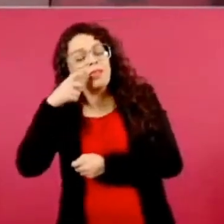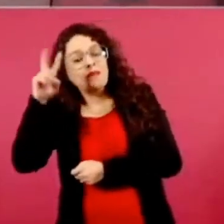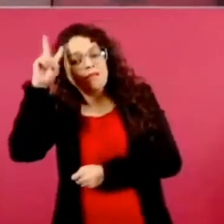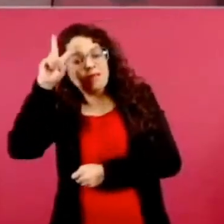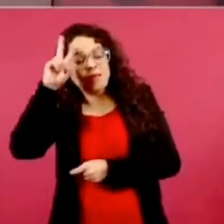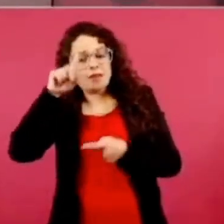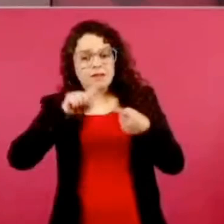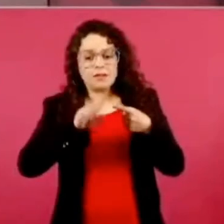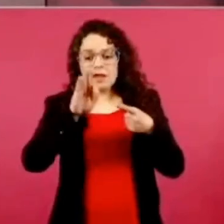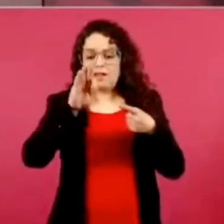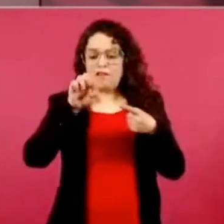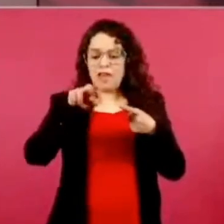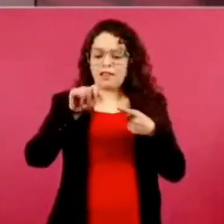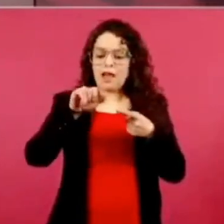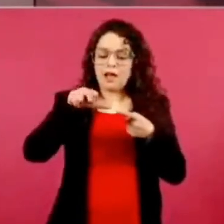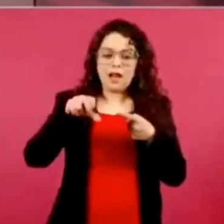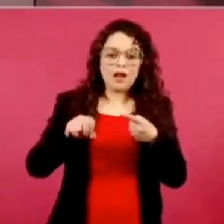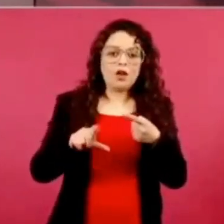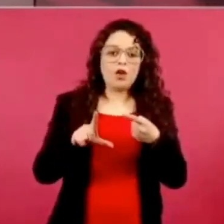eso cuando viene,